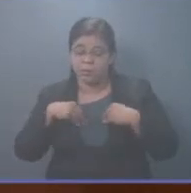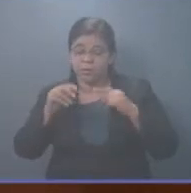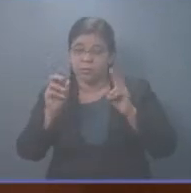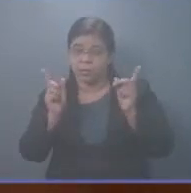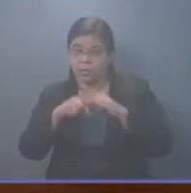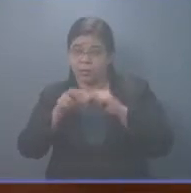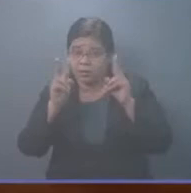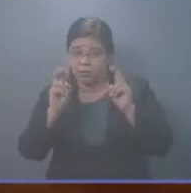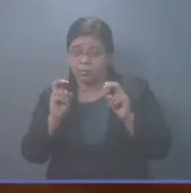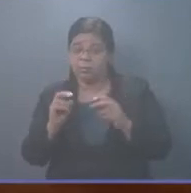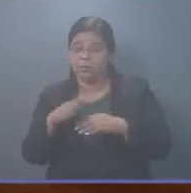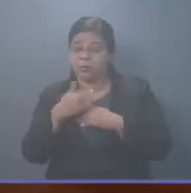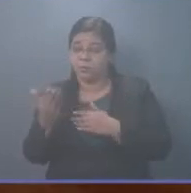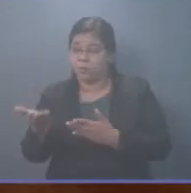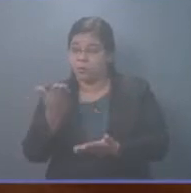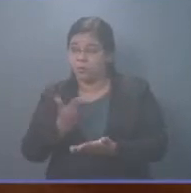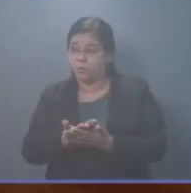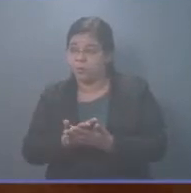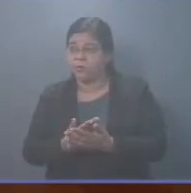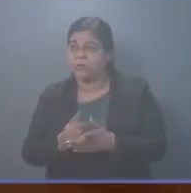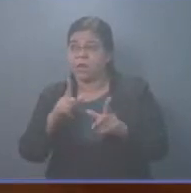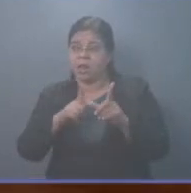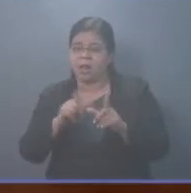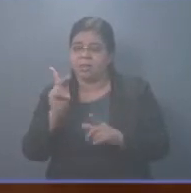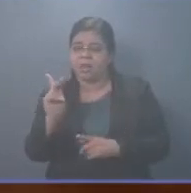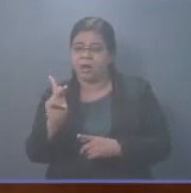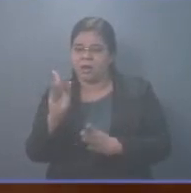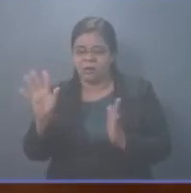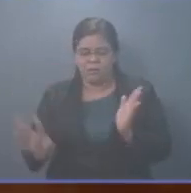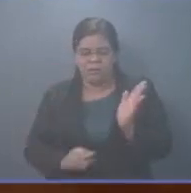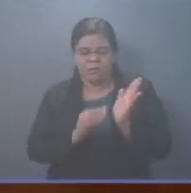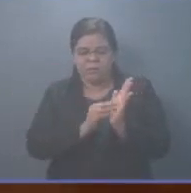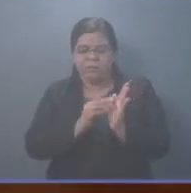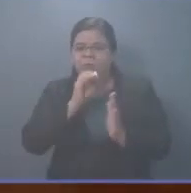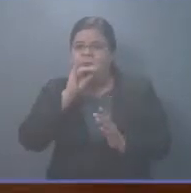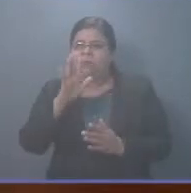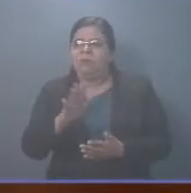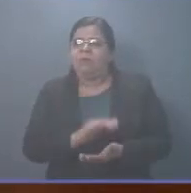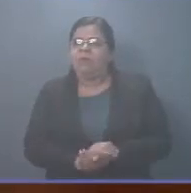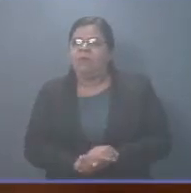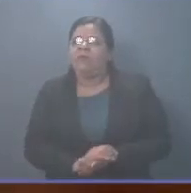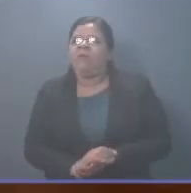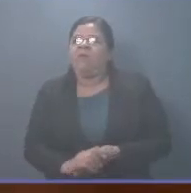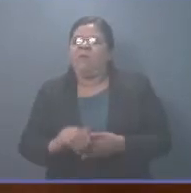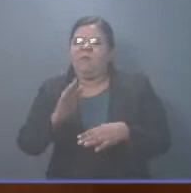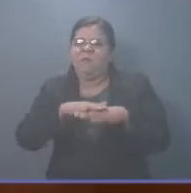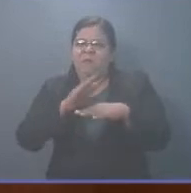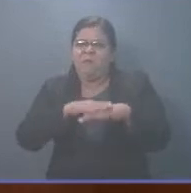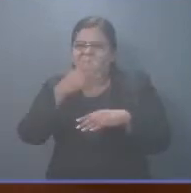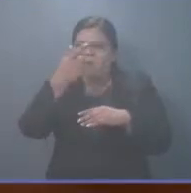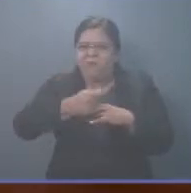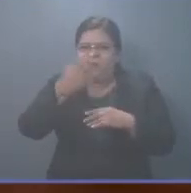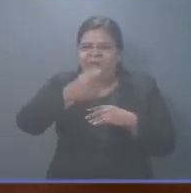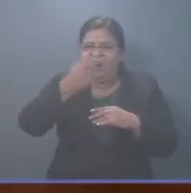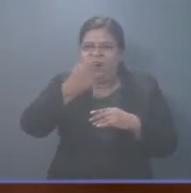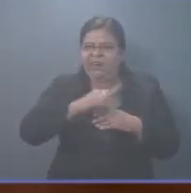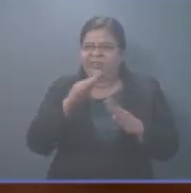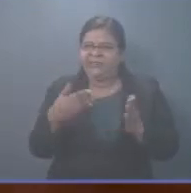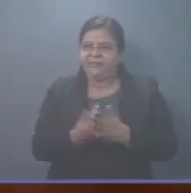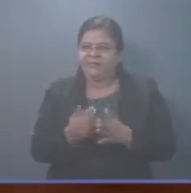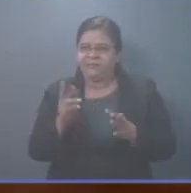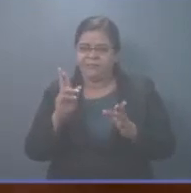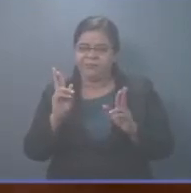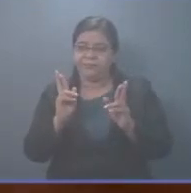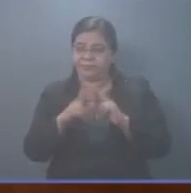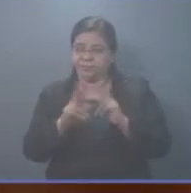luego ellos proponen agregar un literal K, que dice así: Informar mensualmente a través de los registros del